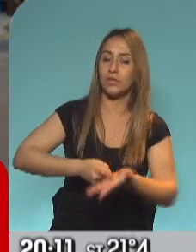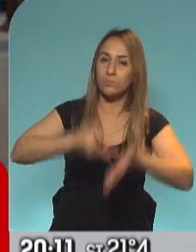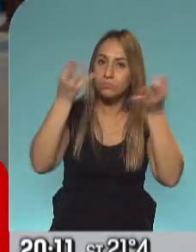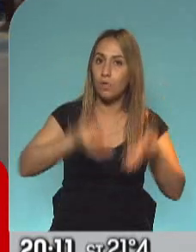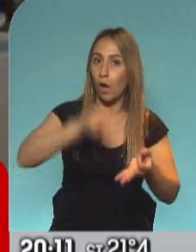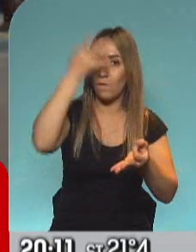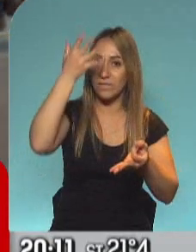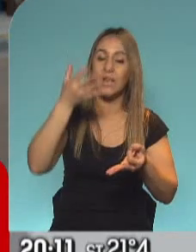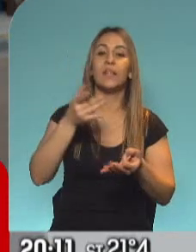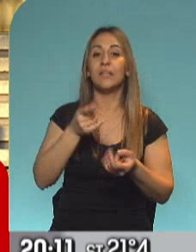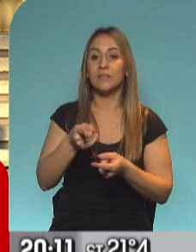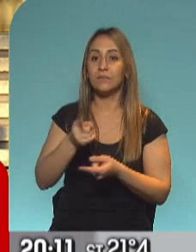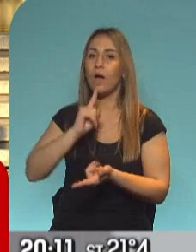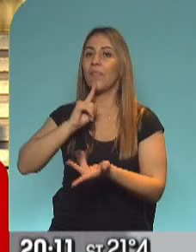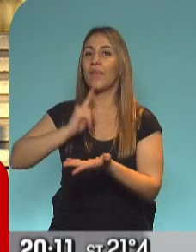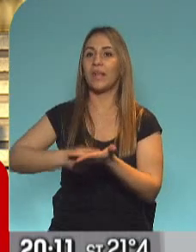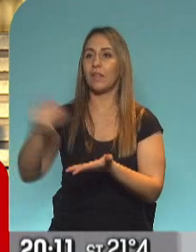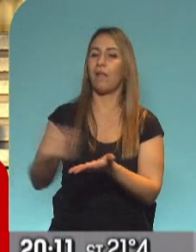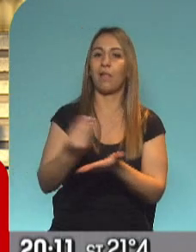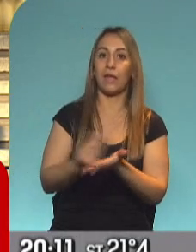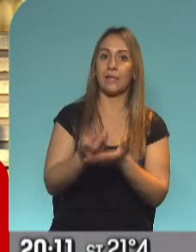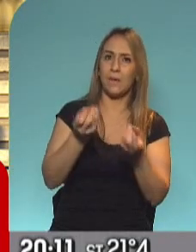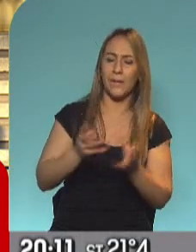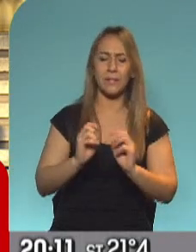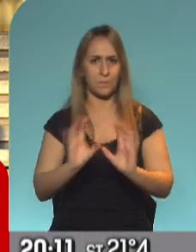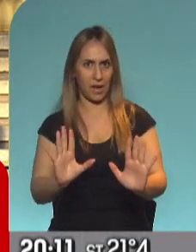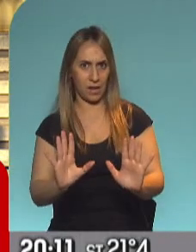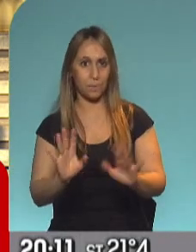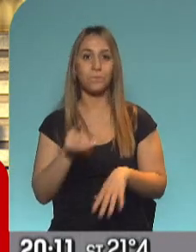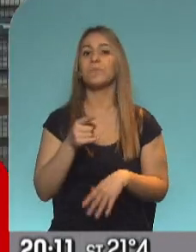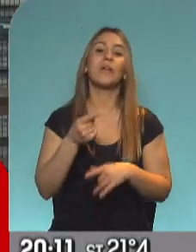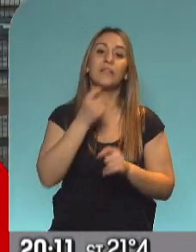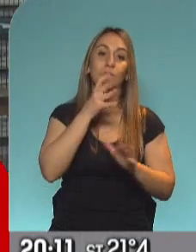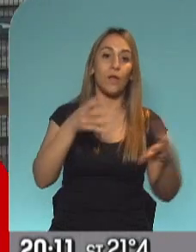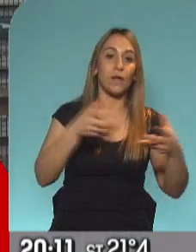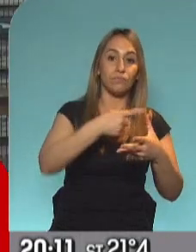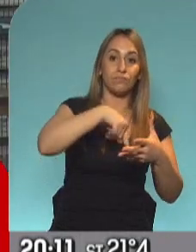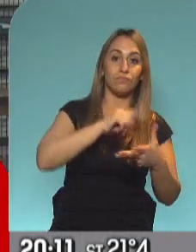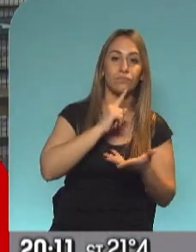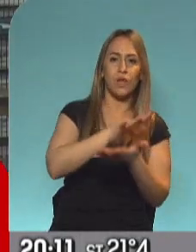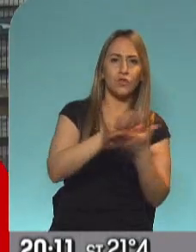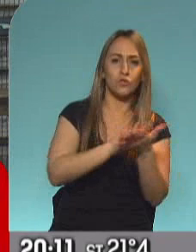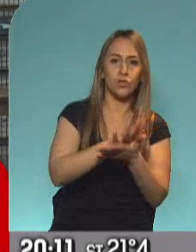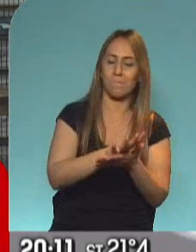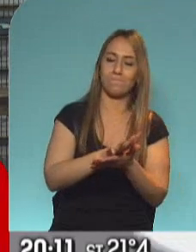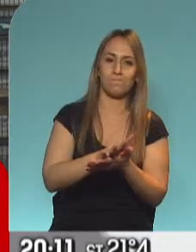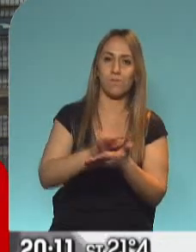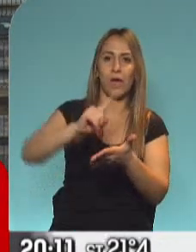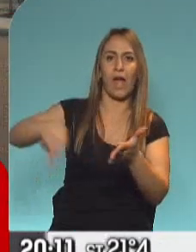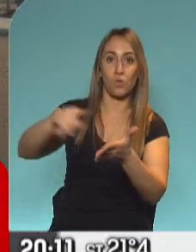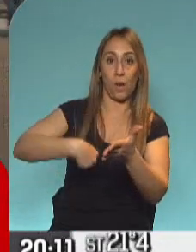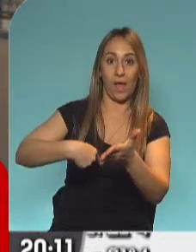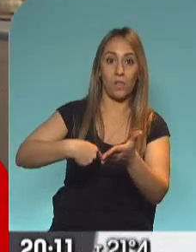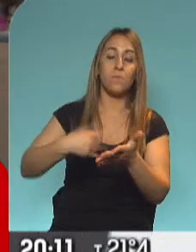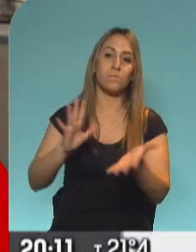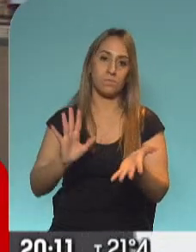definitiva respecto de si esto está bien o está mal. Es decir que, en el caso de que resuelva tirar todo para atrás, ese regreso